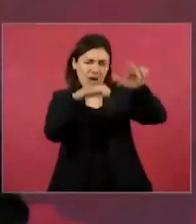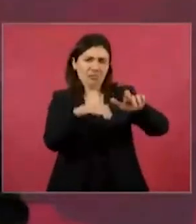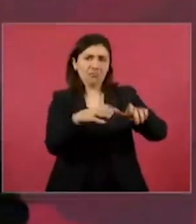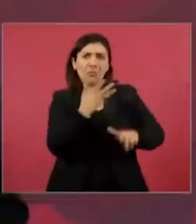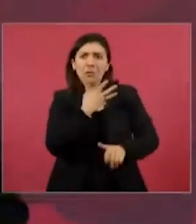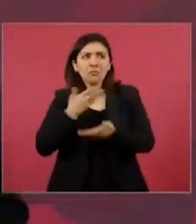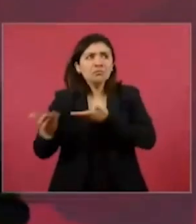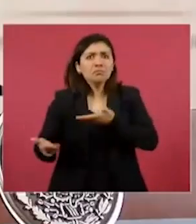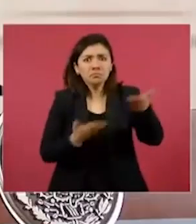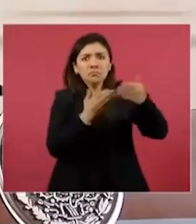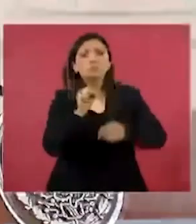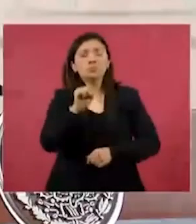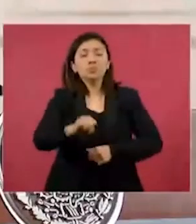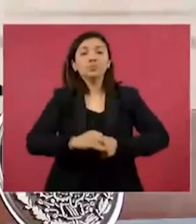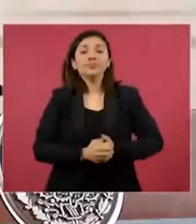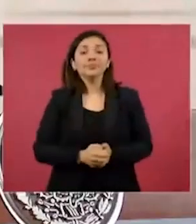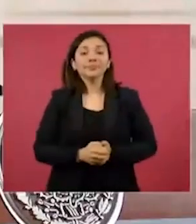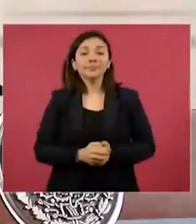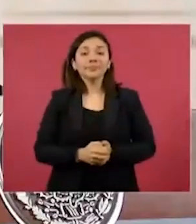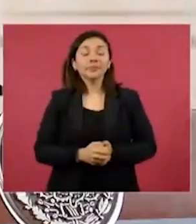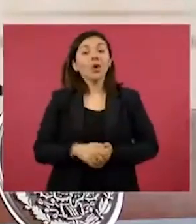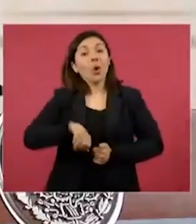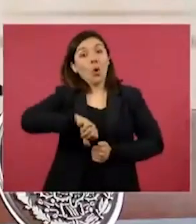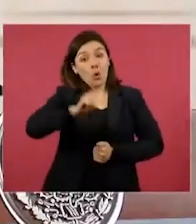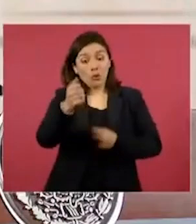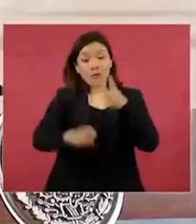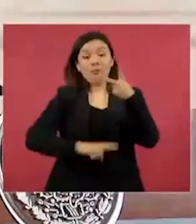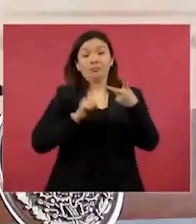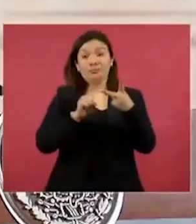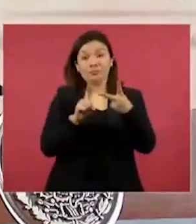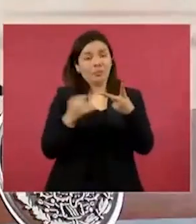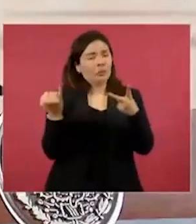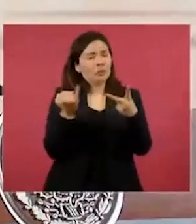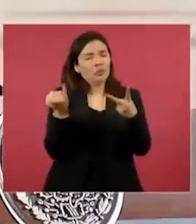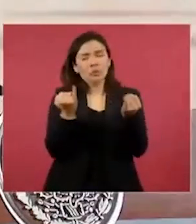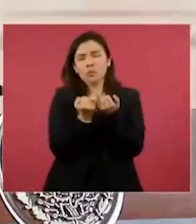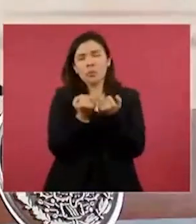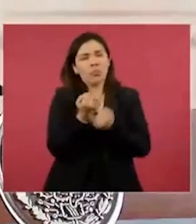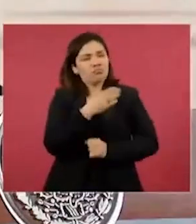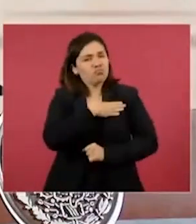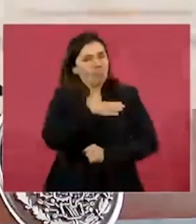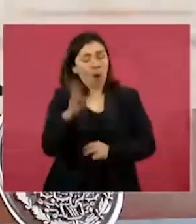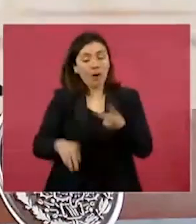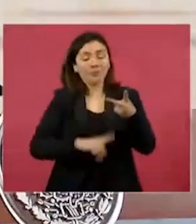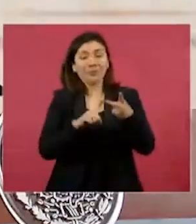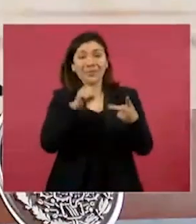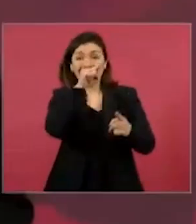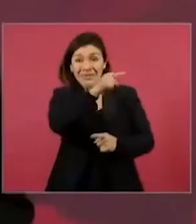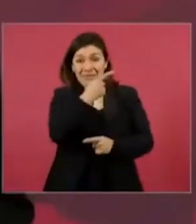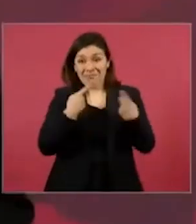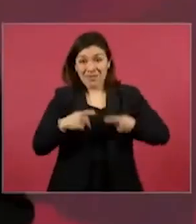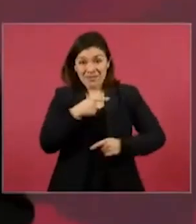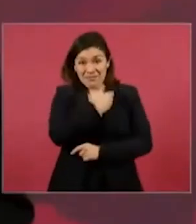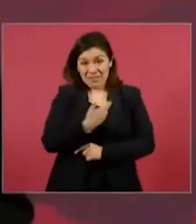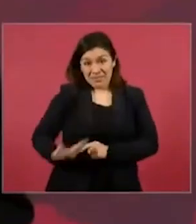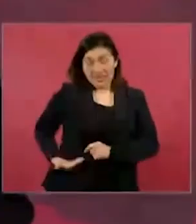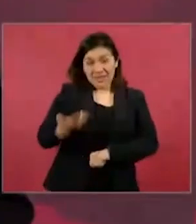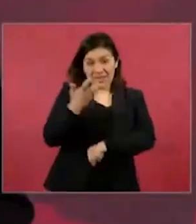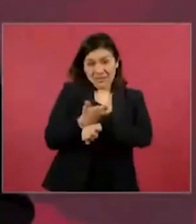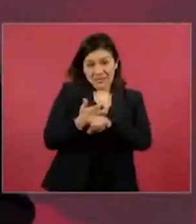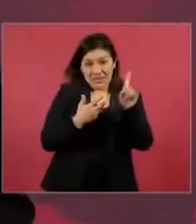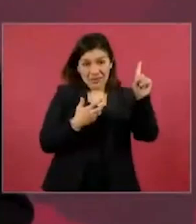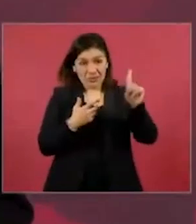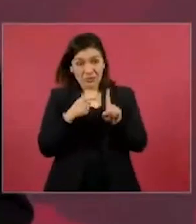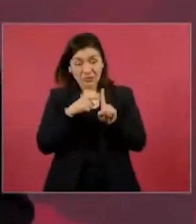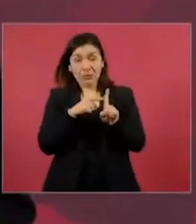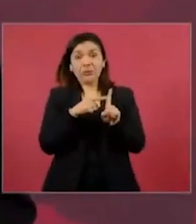bueno, ahora que acaba la conferencia matutina, el presidente adelanta que acudirá a Acapulco para supervisar las obras de